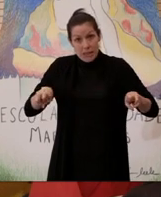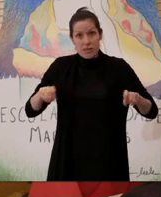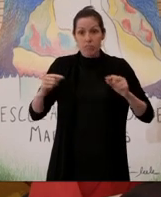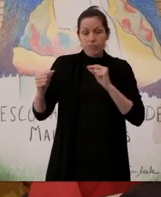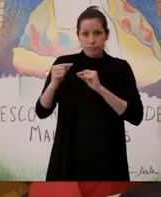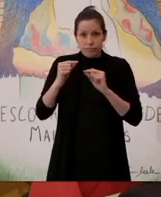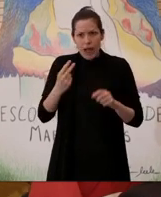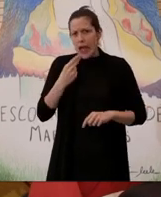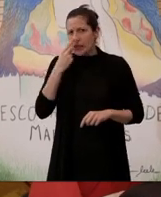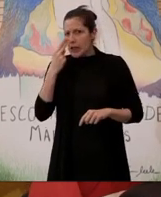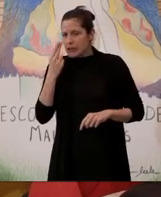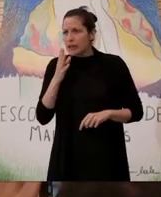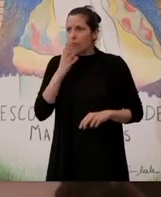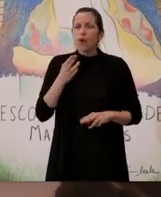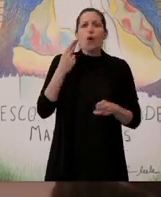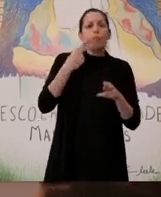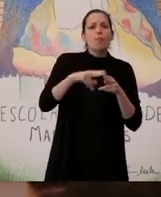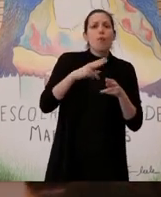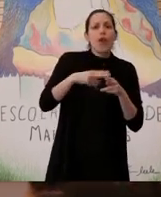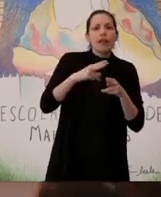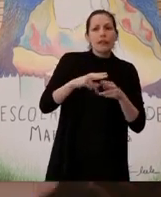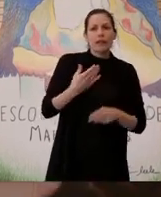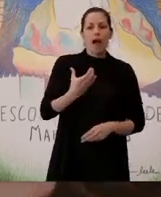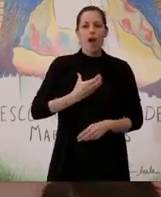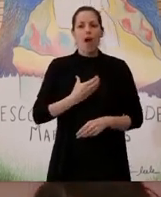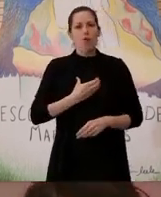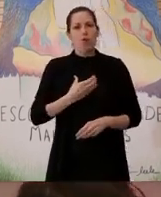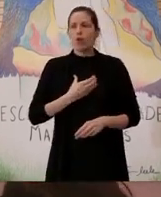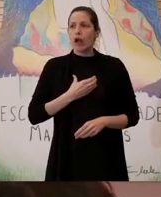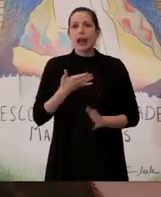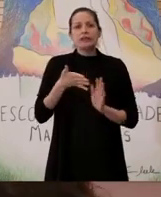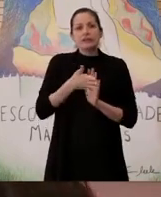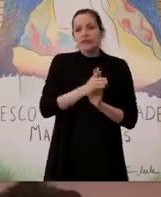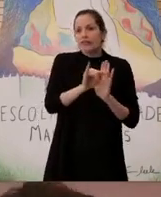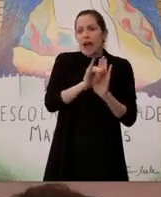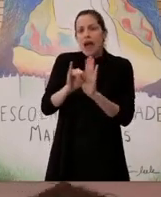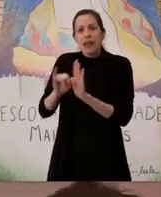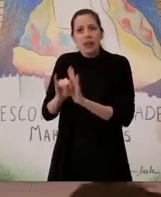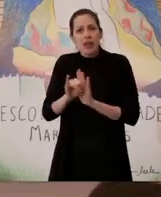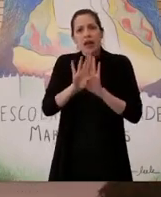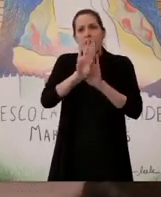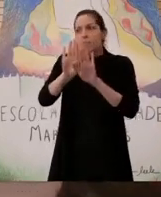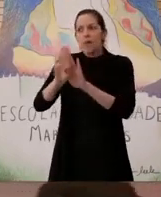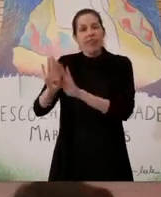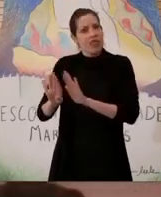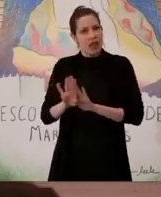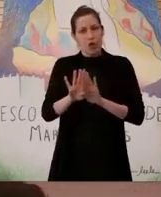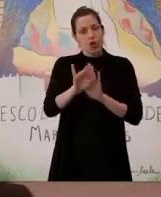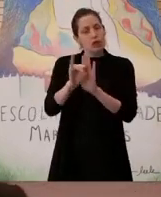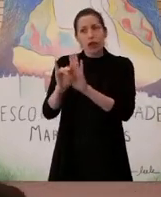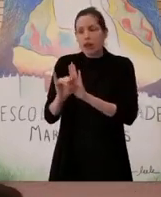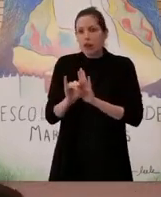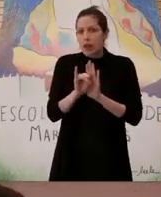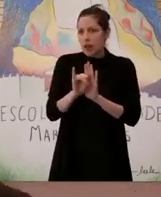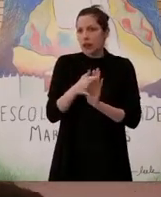secara Se se caracteriza por algo y por esa proximidad de coasbeciñas Ecos vecinos de manera que se